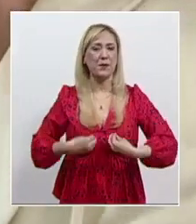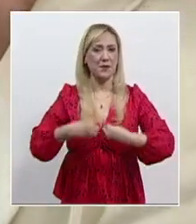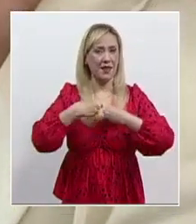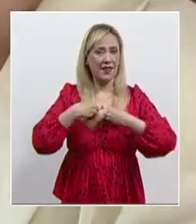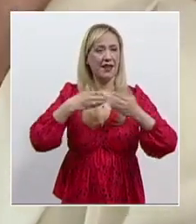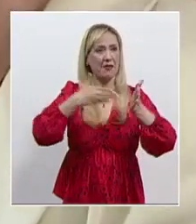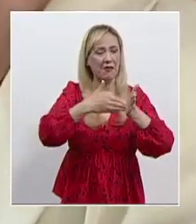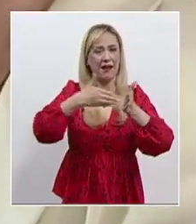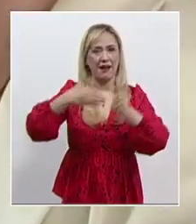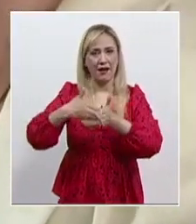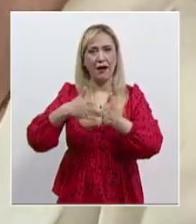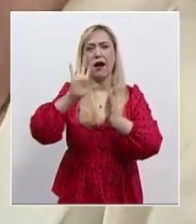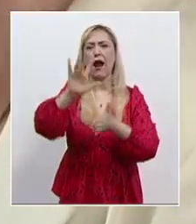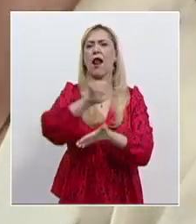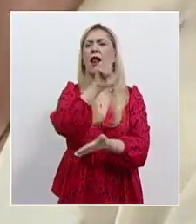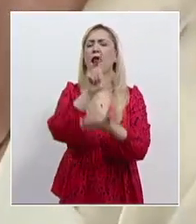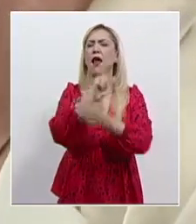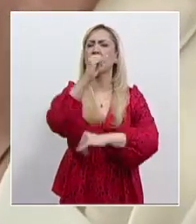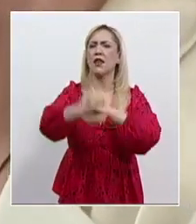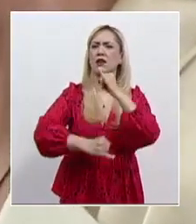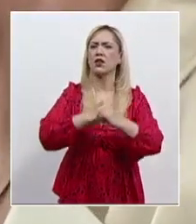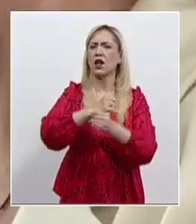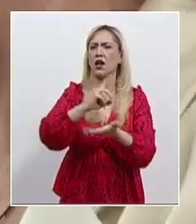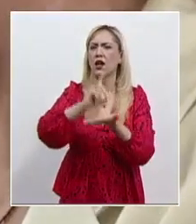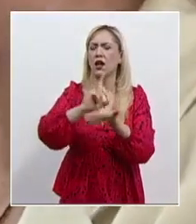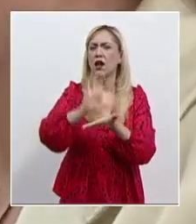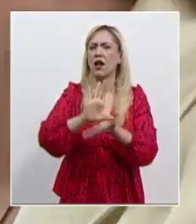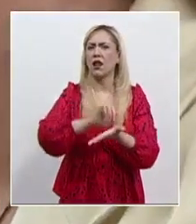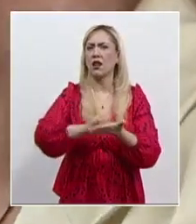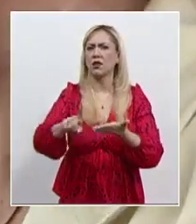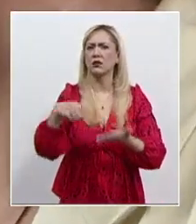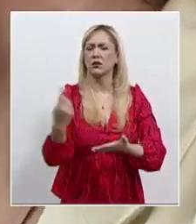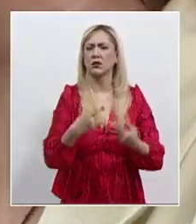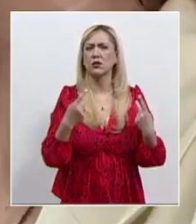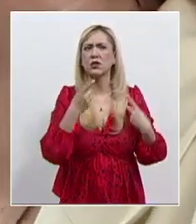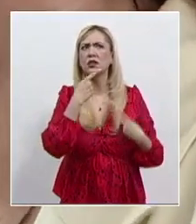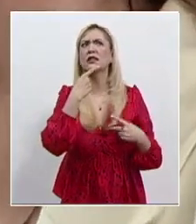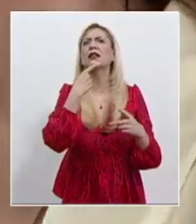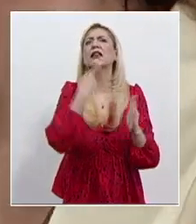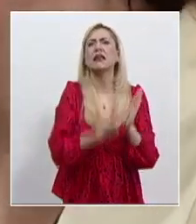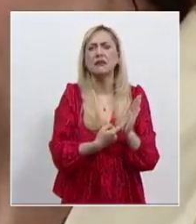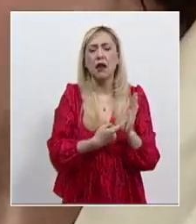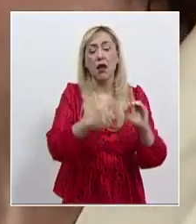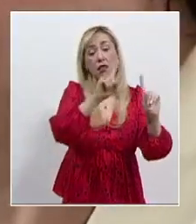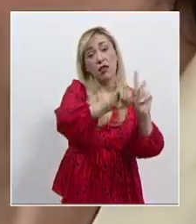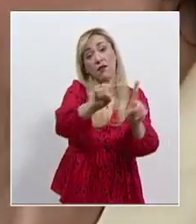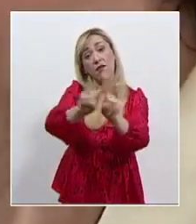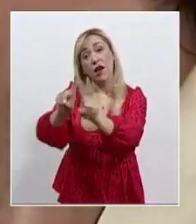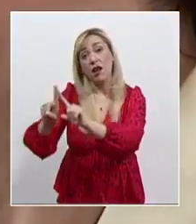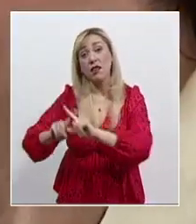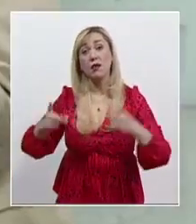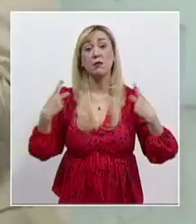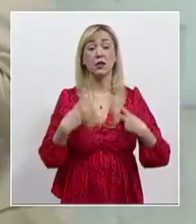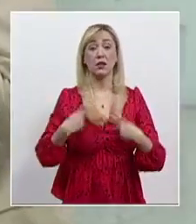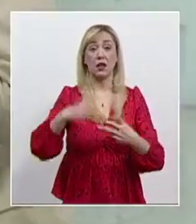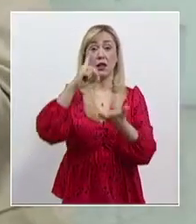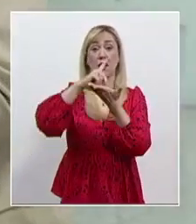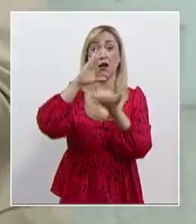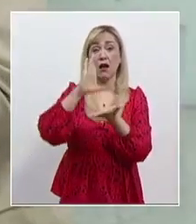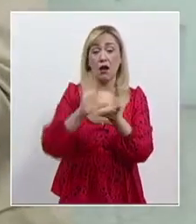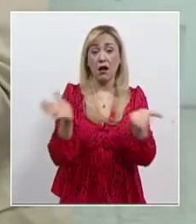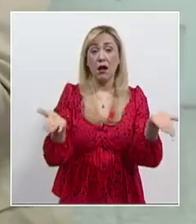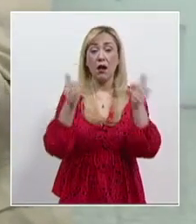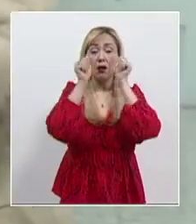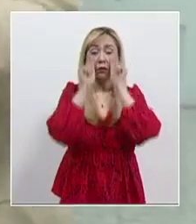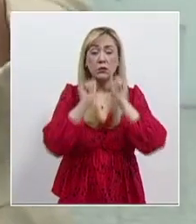Pero la convención nos hace ver que no solamente podemos enfocarnos en esa diversidad funcional de las personas, sino que tenemos